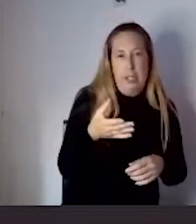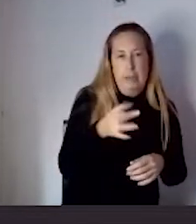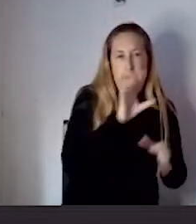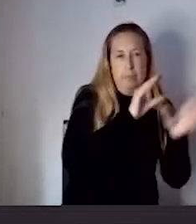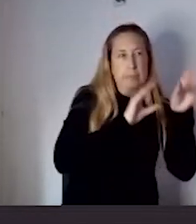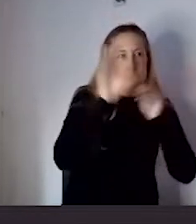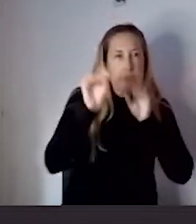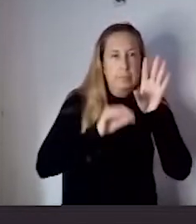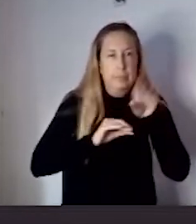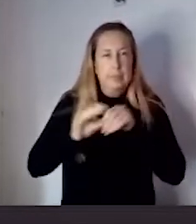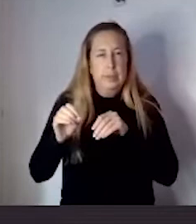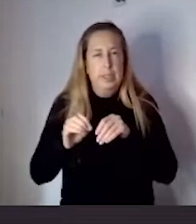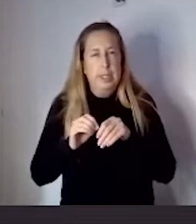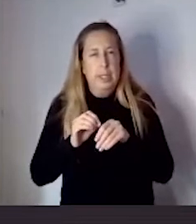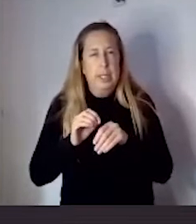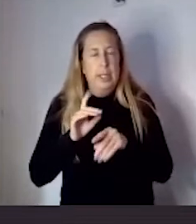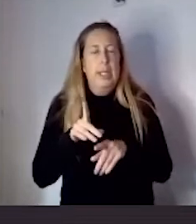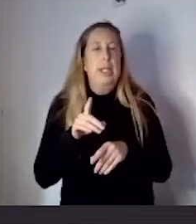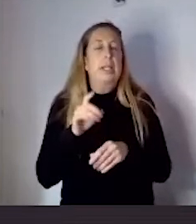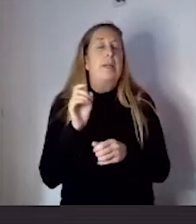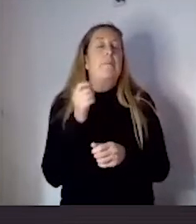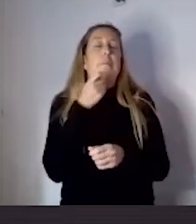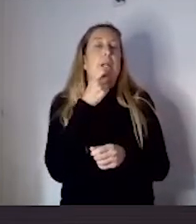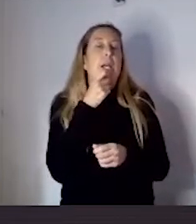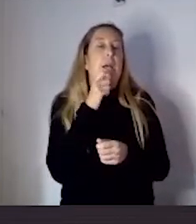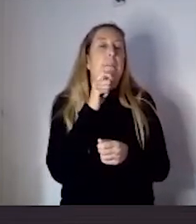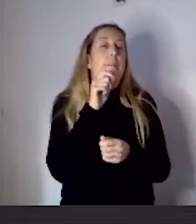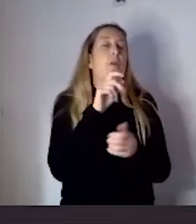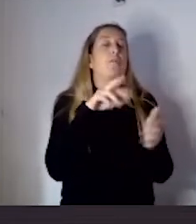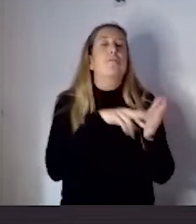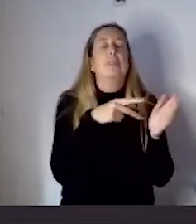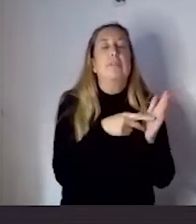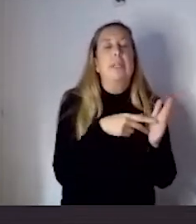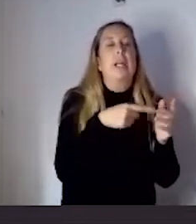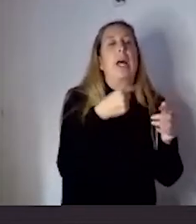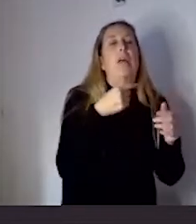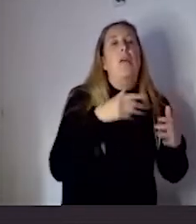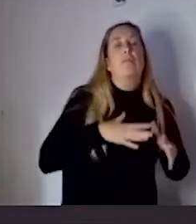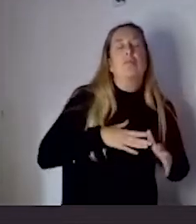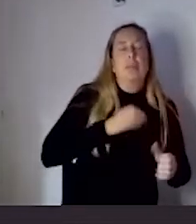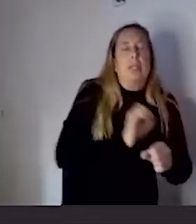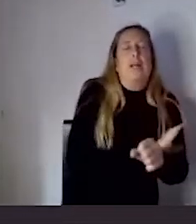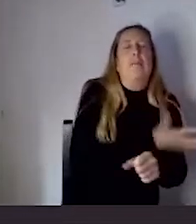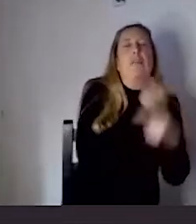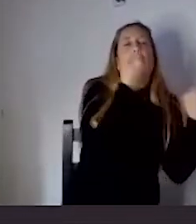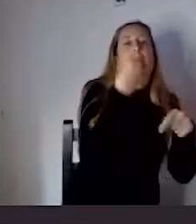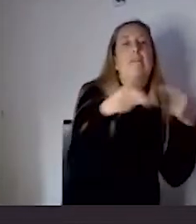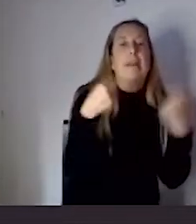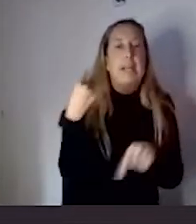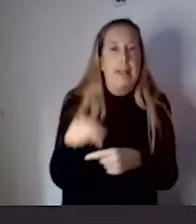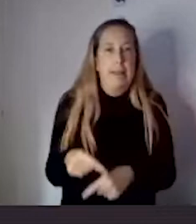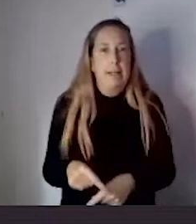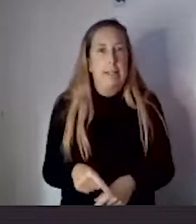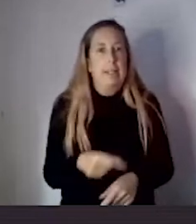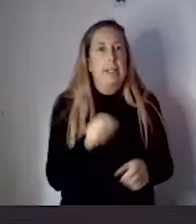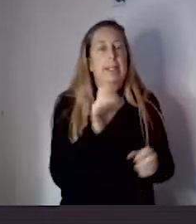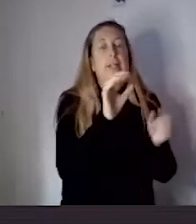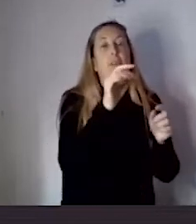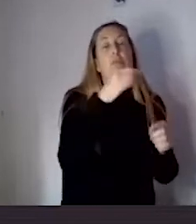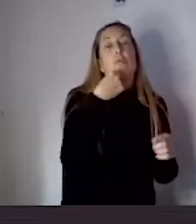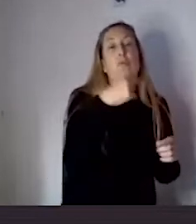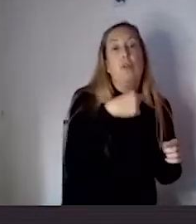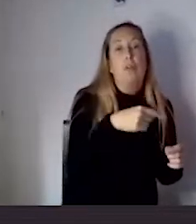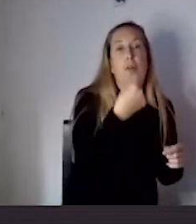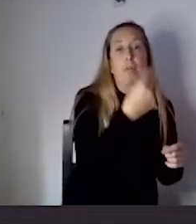través de 12 diferentes tipos de emociones expresados creativamente cada uno tiene una emoción diferente